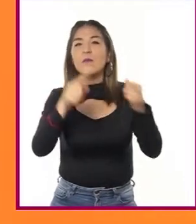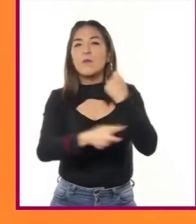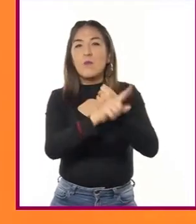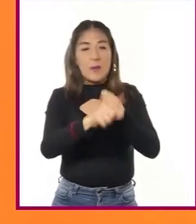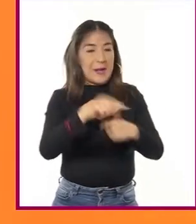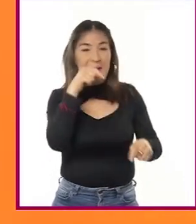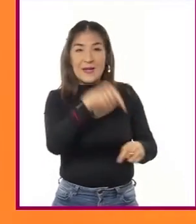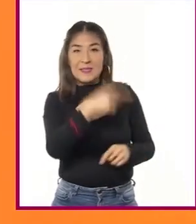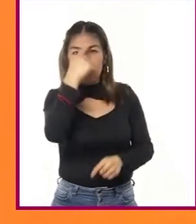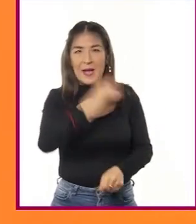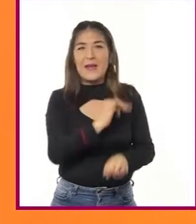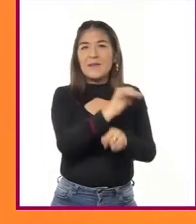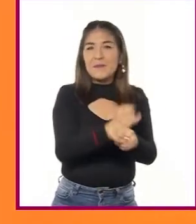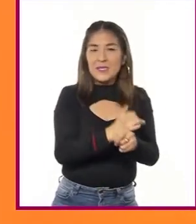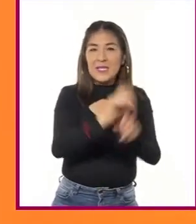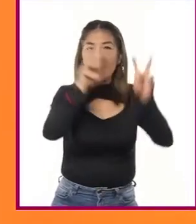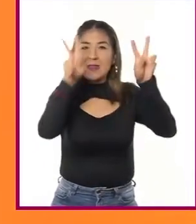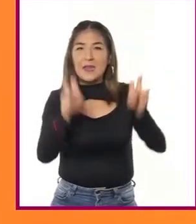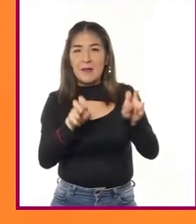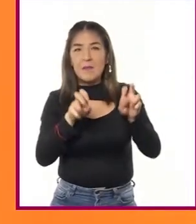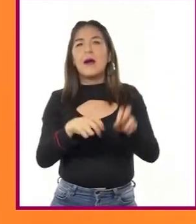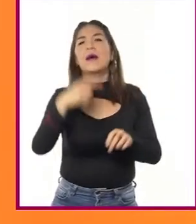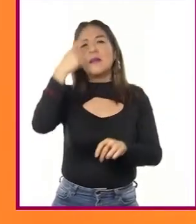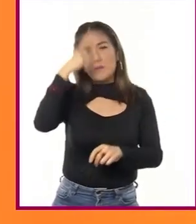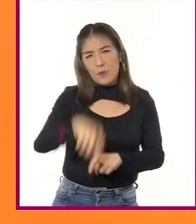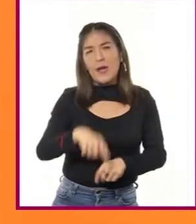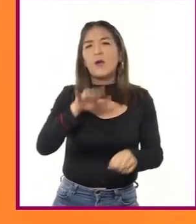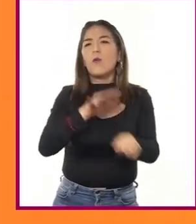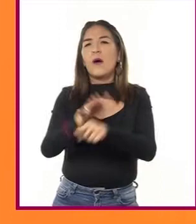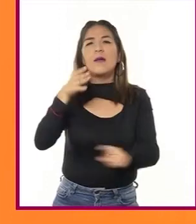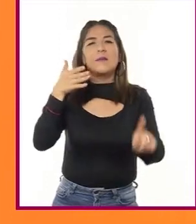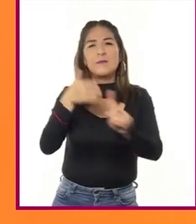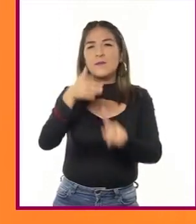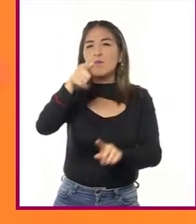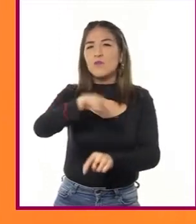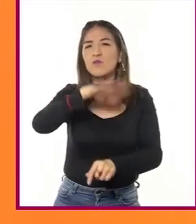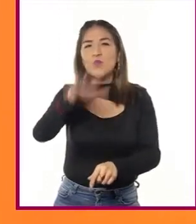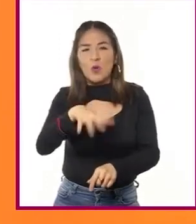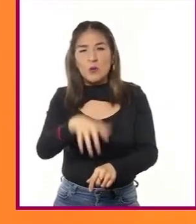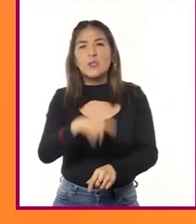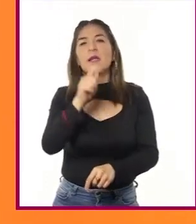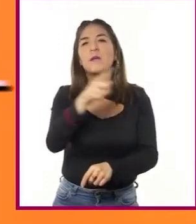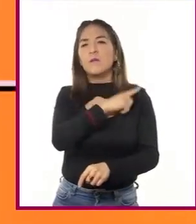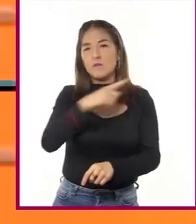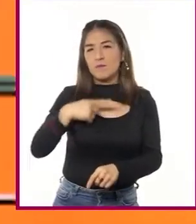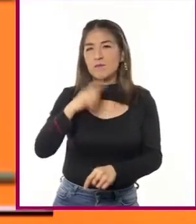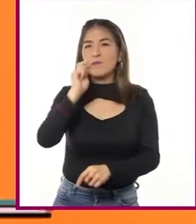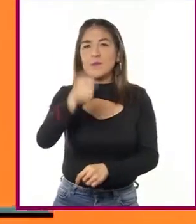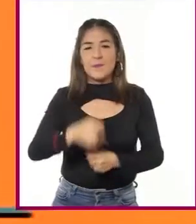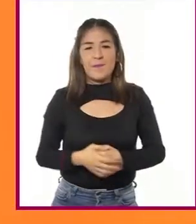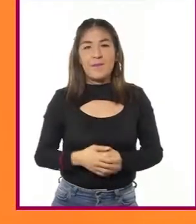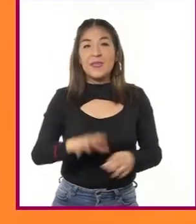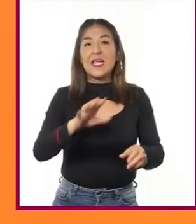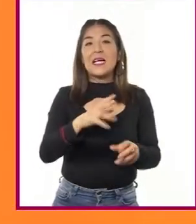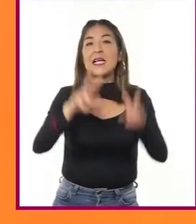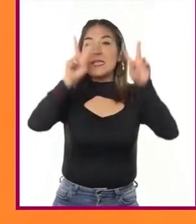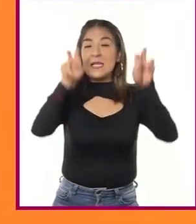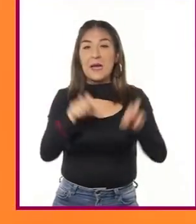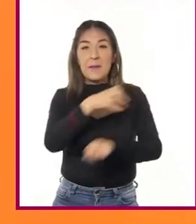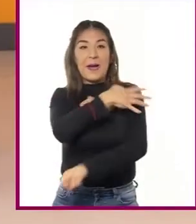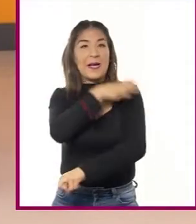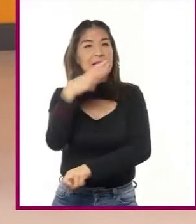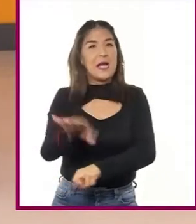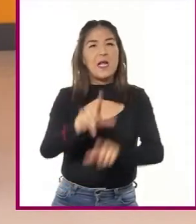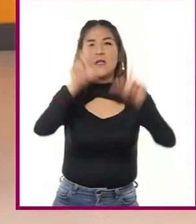vamos a informarnos y para hacer más específica nuestra búsqueda, podemos partir de lo general a lo